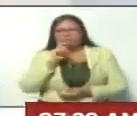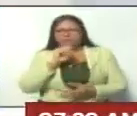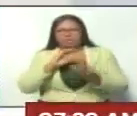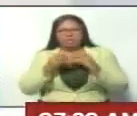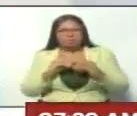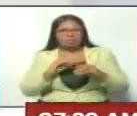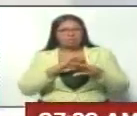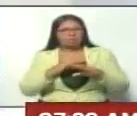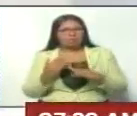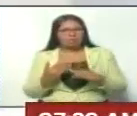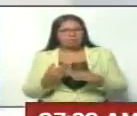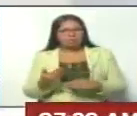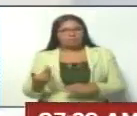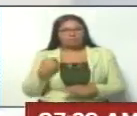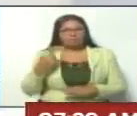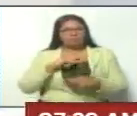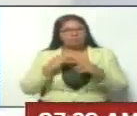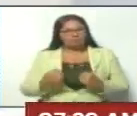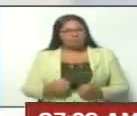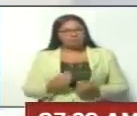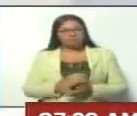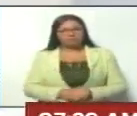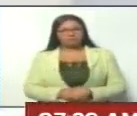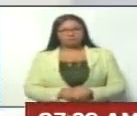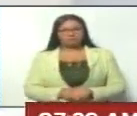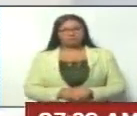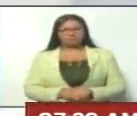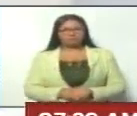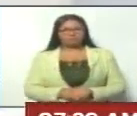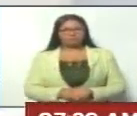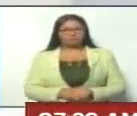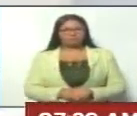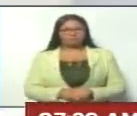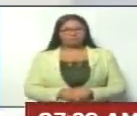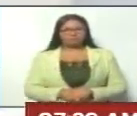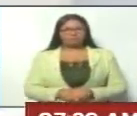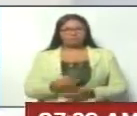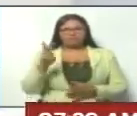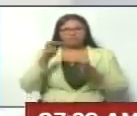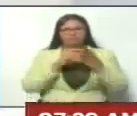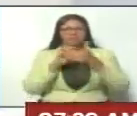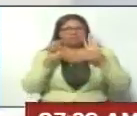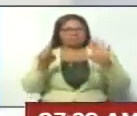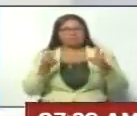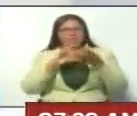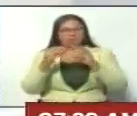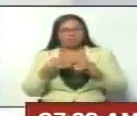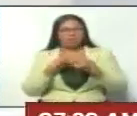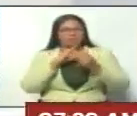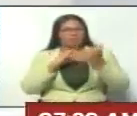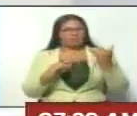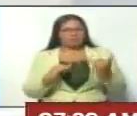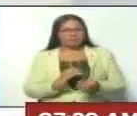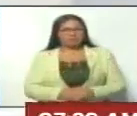el nivel de afectación era bastante grave. Desde el 2006 que termina la restauración